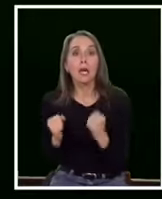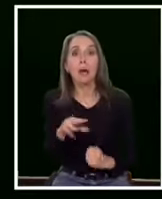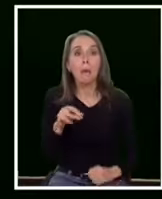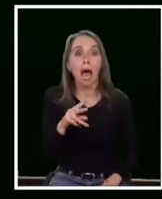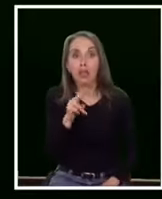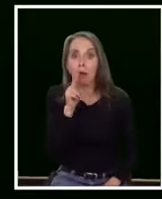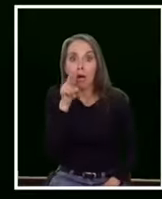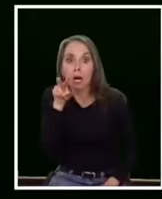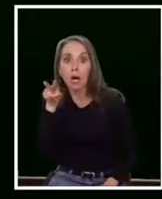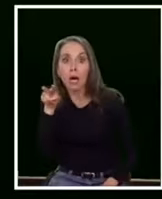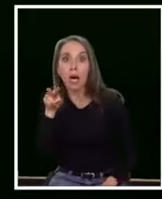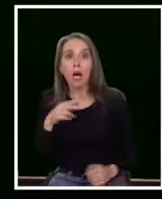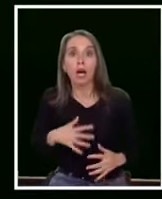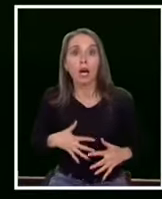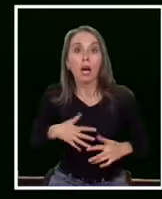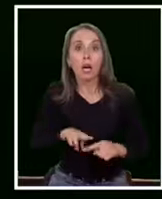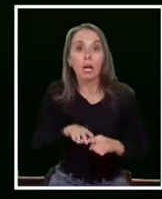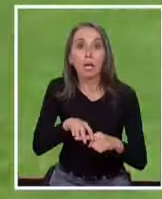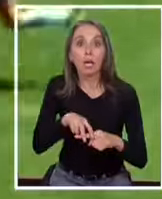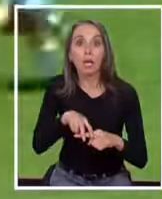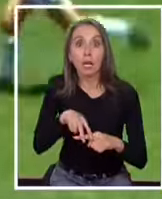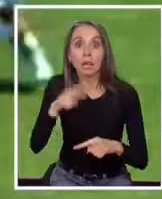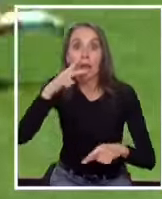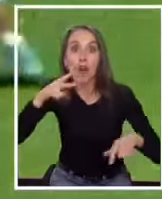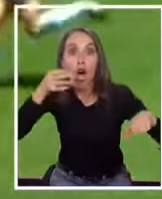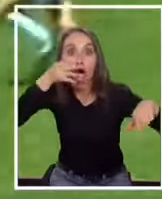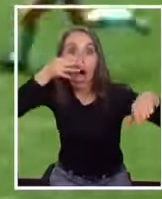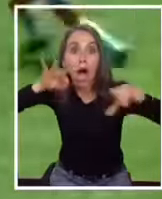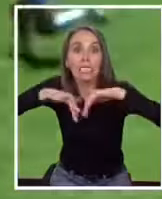yo me iba incorporando en el asiento.